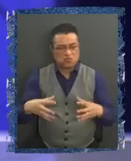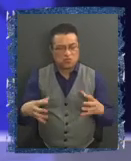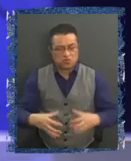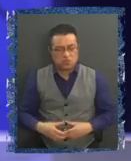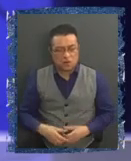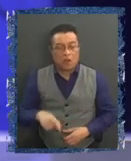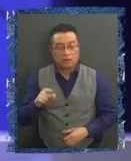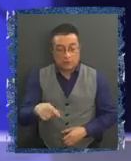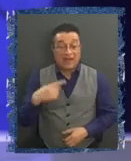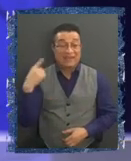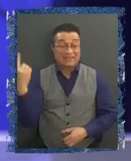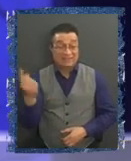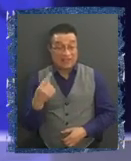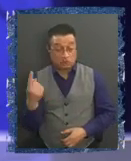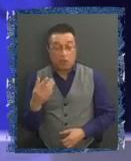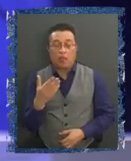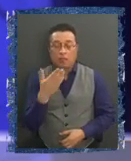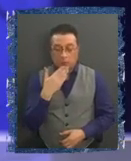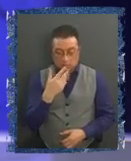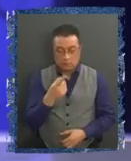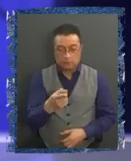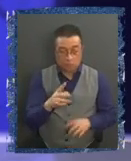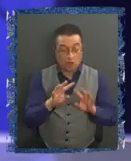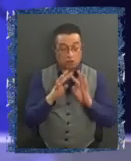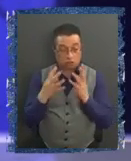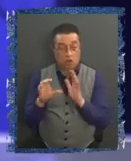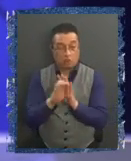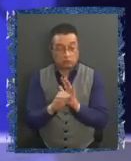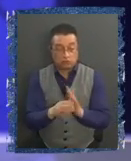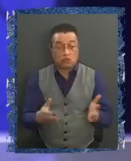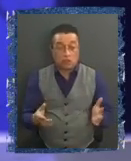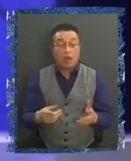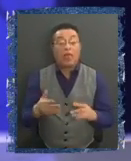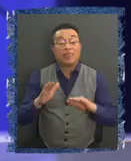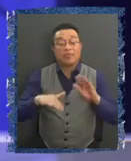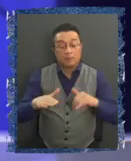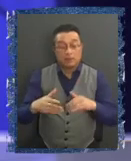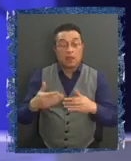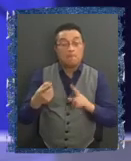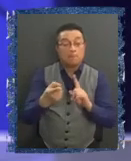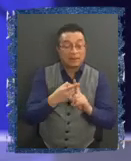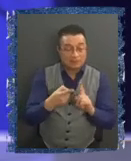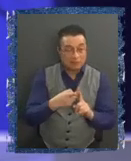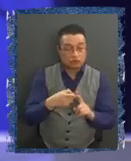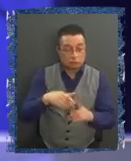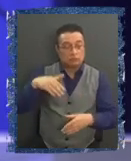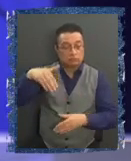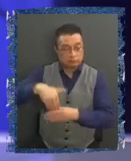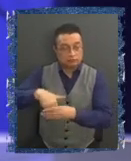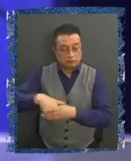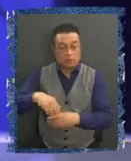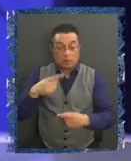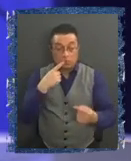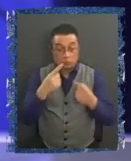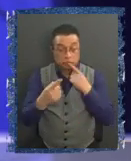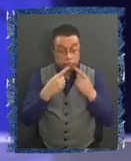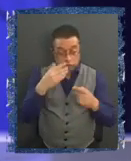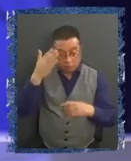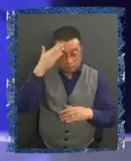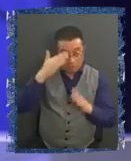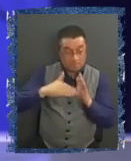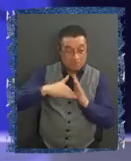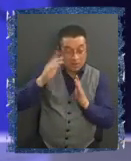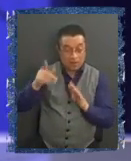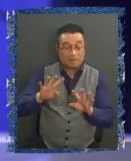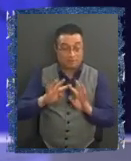nivel nacional, lo mismo ocurrió en la convención. Bueno, va, depende de la participación en el padrón electoral. Acabamos de tener una consulta popular organizada con la convención en